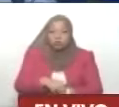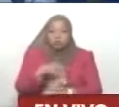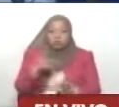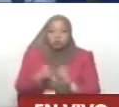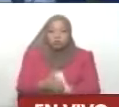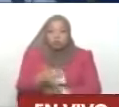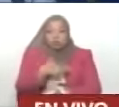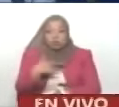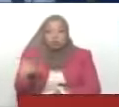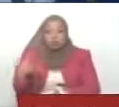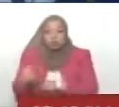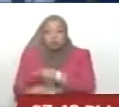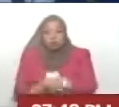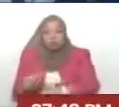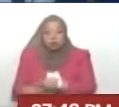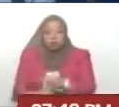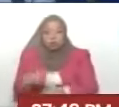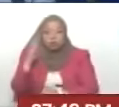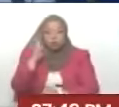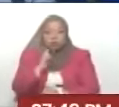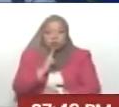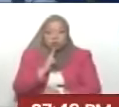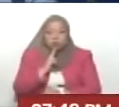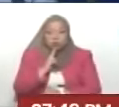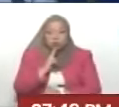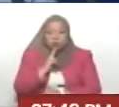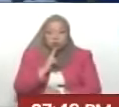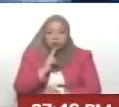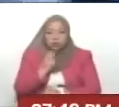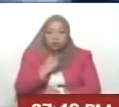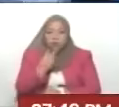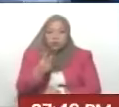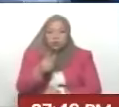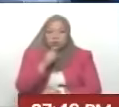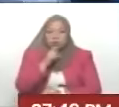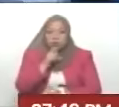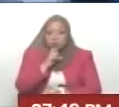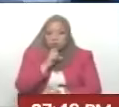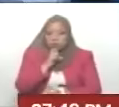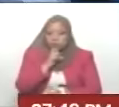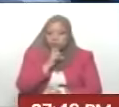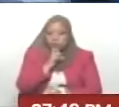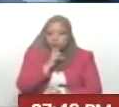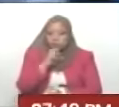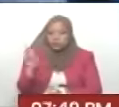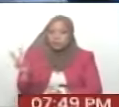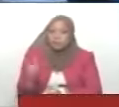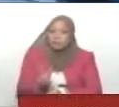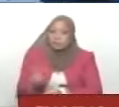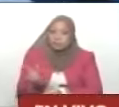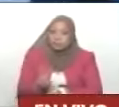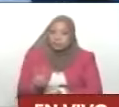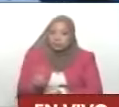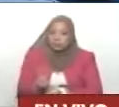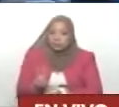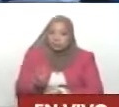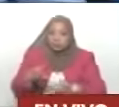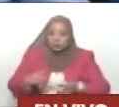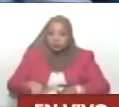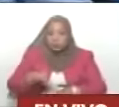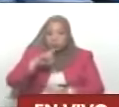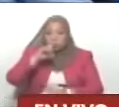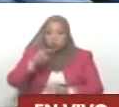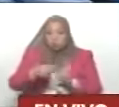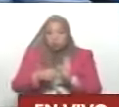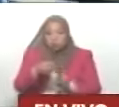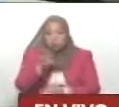quieren creer en la revolución bolivariana. Yo creo que hemos avanzado, Mario. La Venezuela donde nació la Ojilla